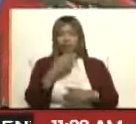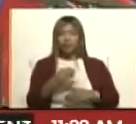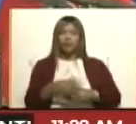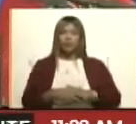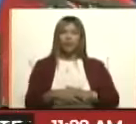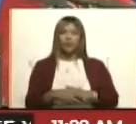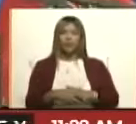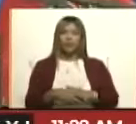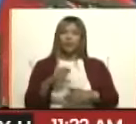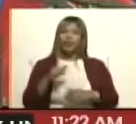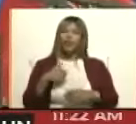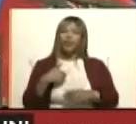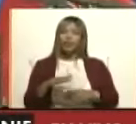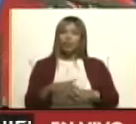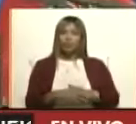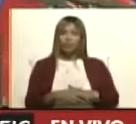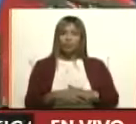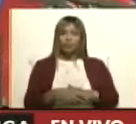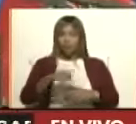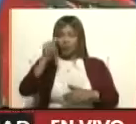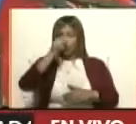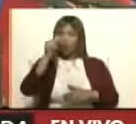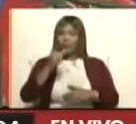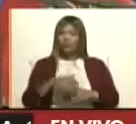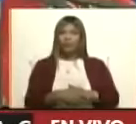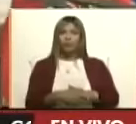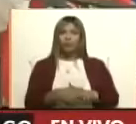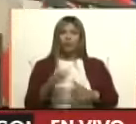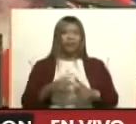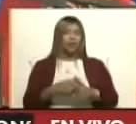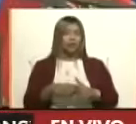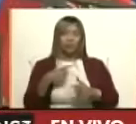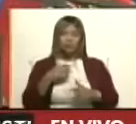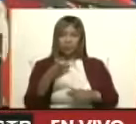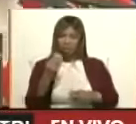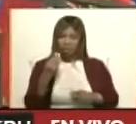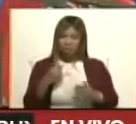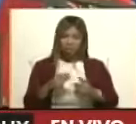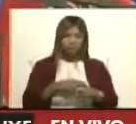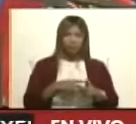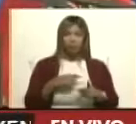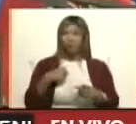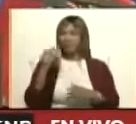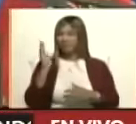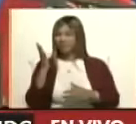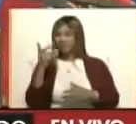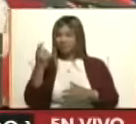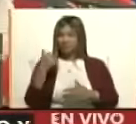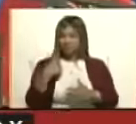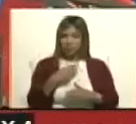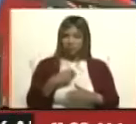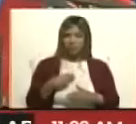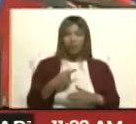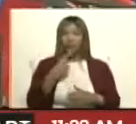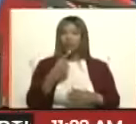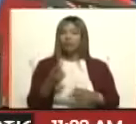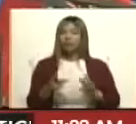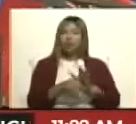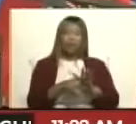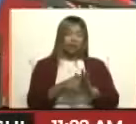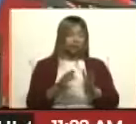diciembre, este próximo domingo. Entonces no nos van a venir a dar clase ni de